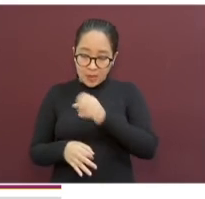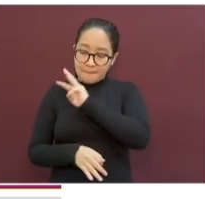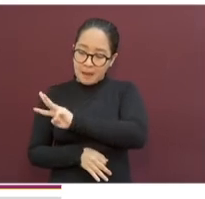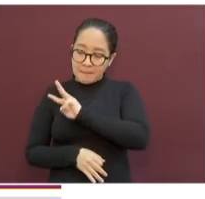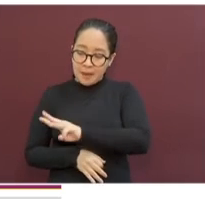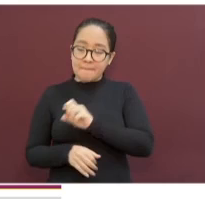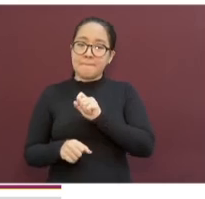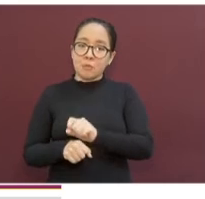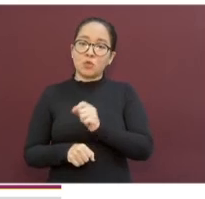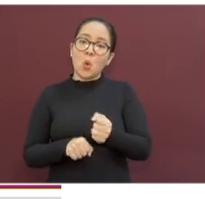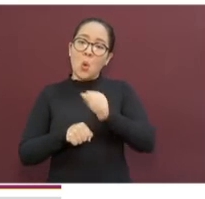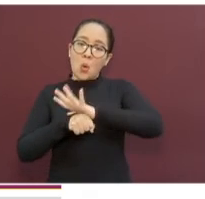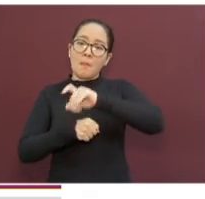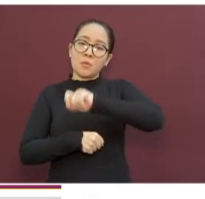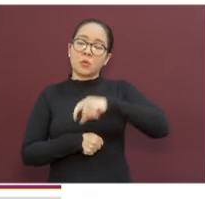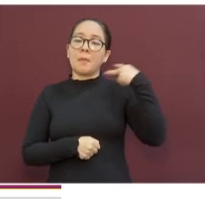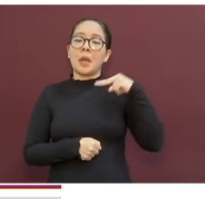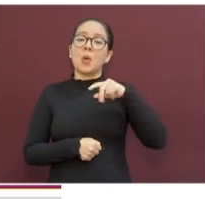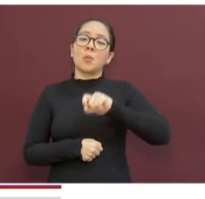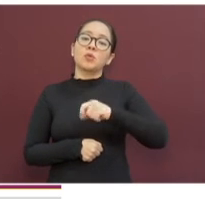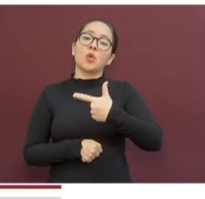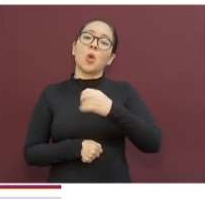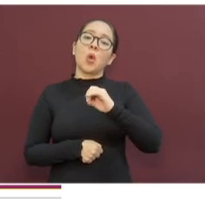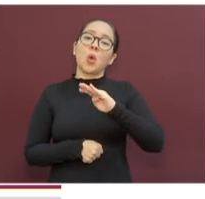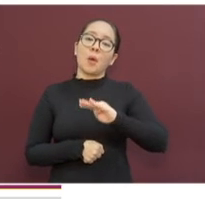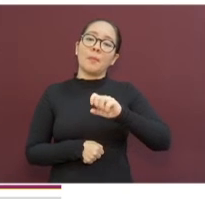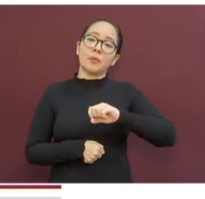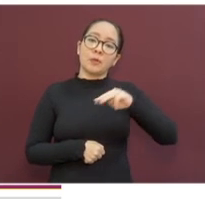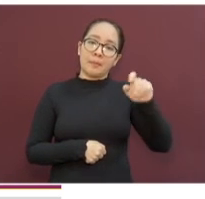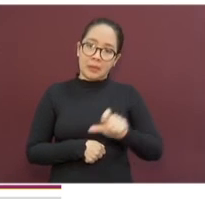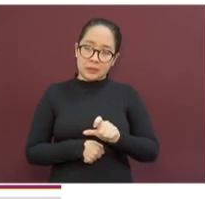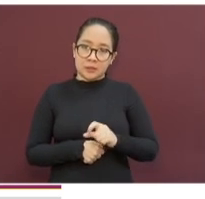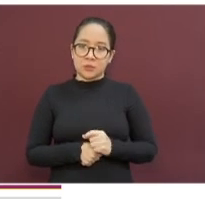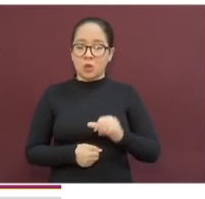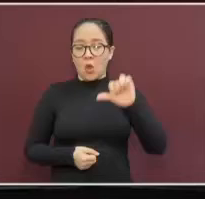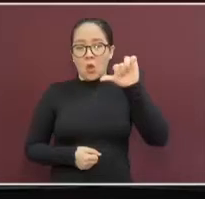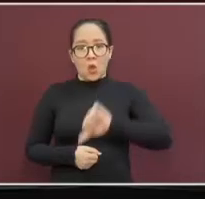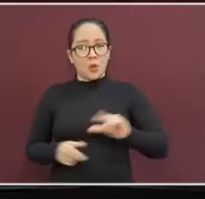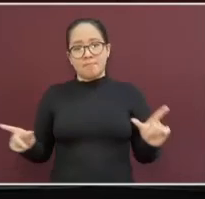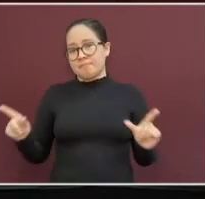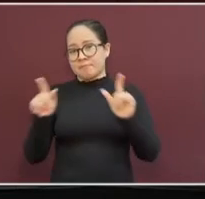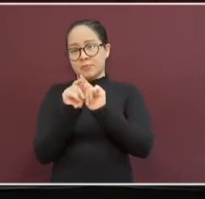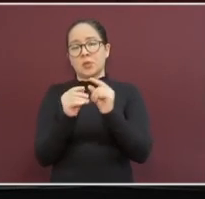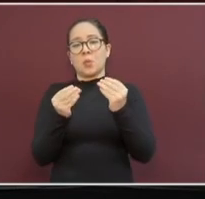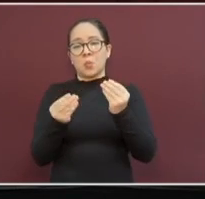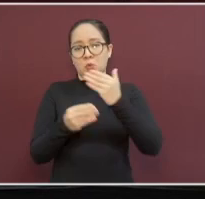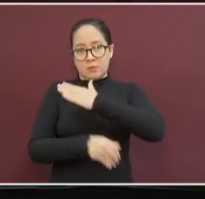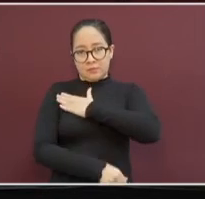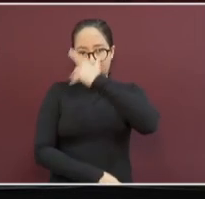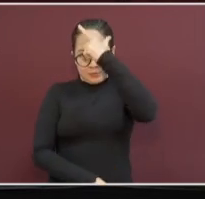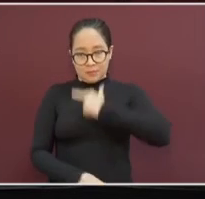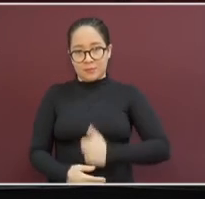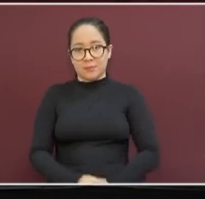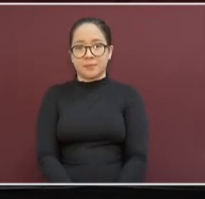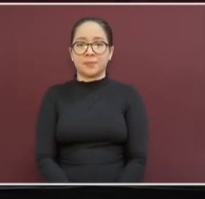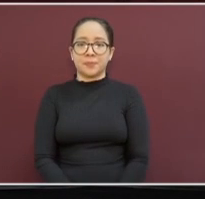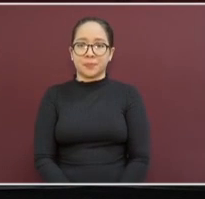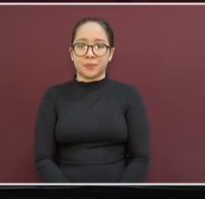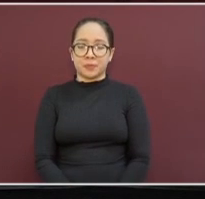punto veracruz punto gob.mx por hoy es todo y muy buenas noches